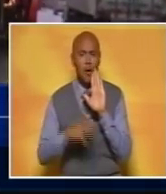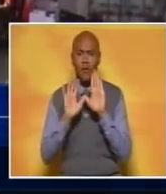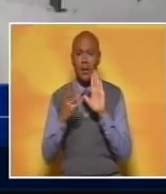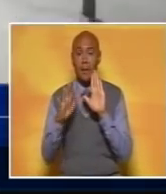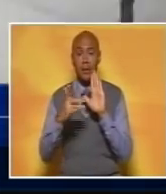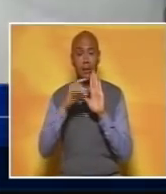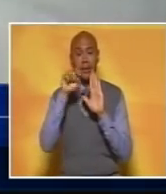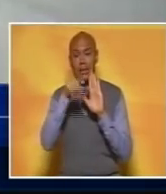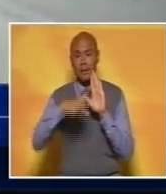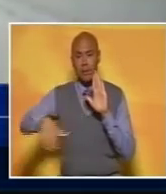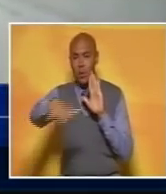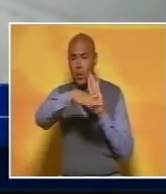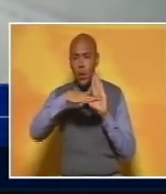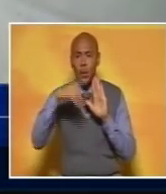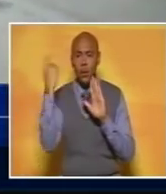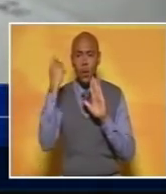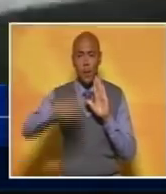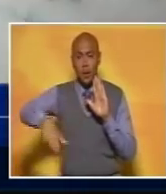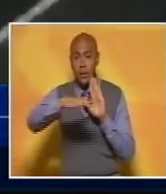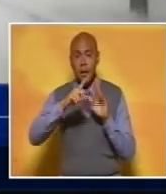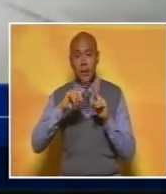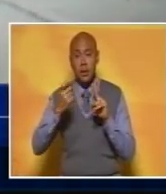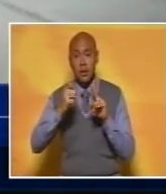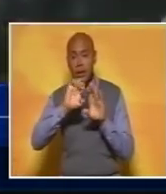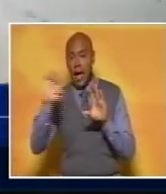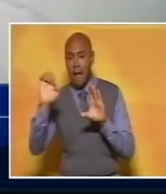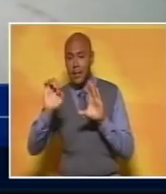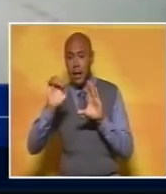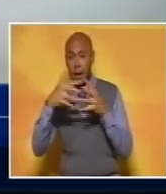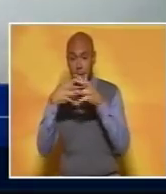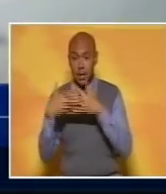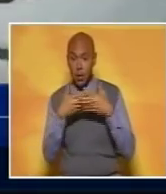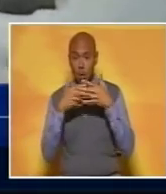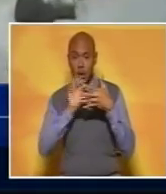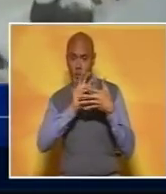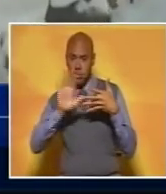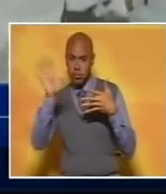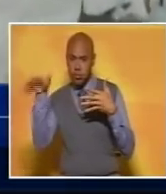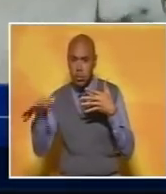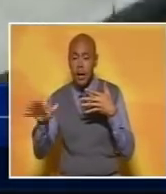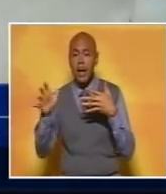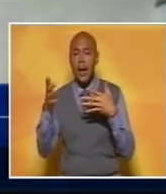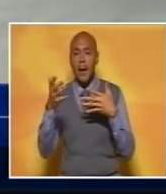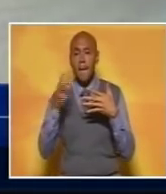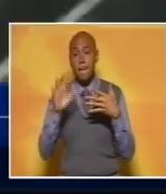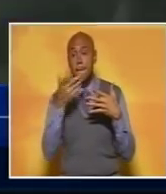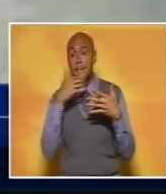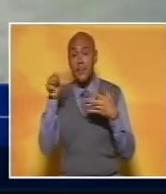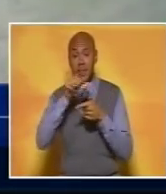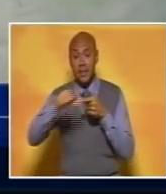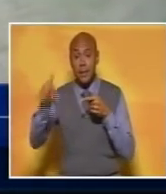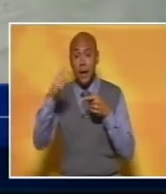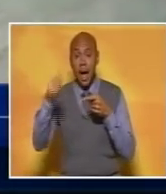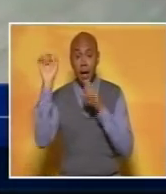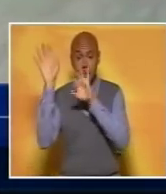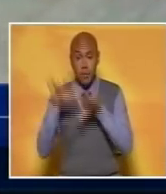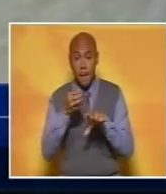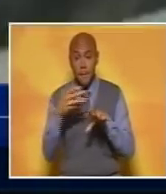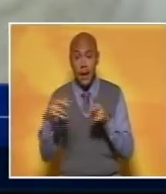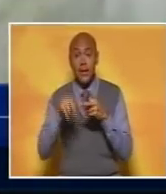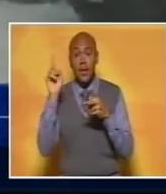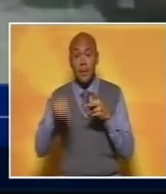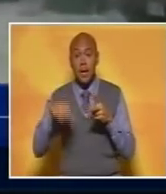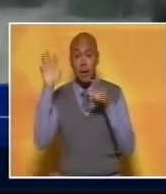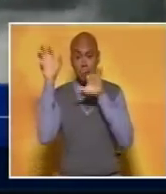las grandes llanuras antes de moverse hacia el este del país en esta semana, donde podrían experimentar nieve, lluvia